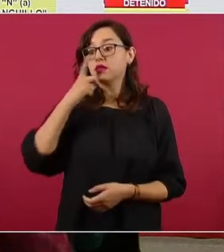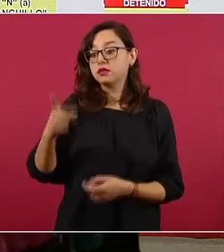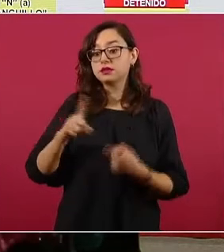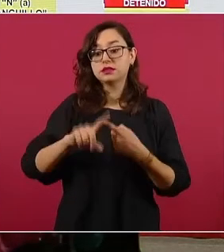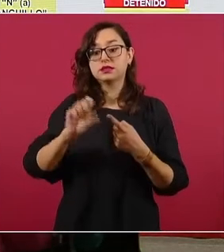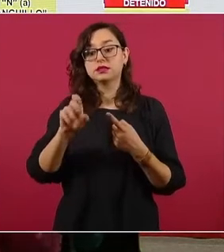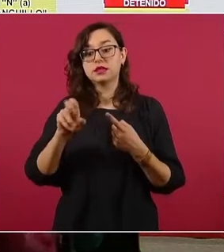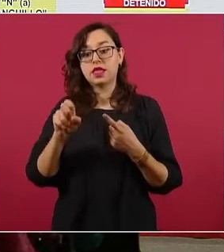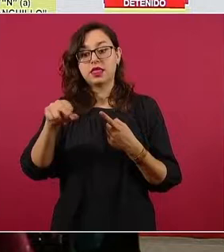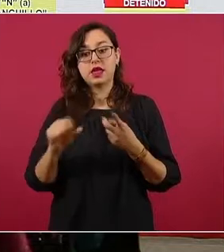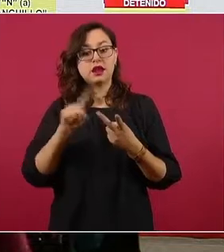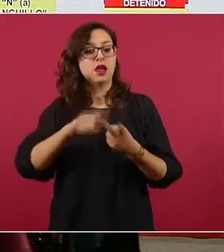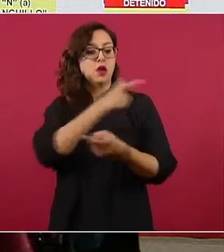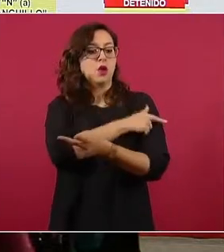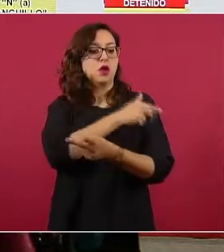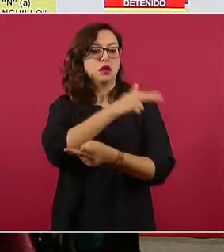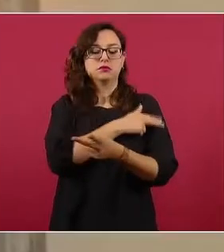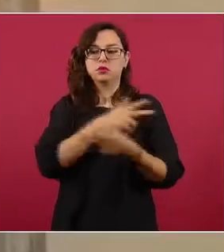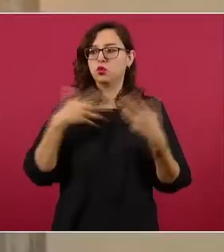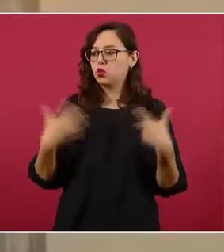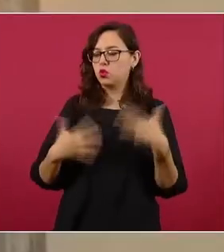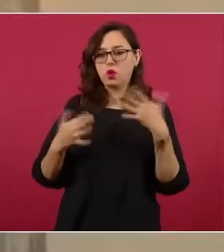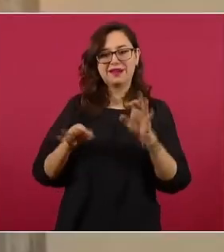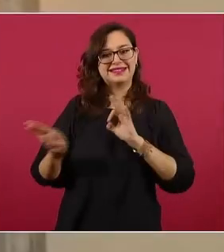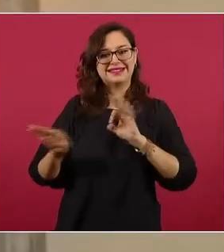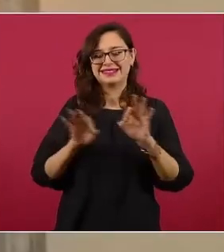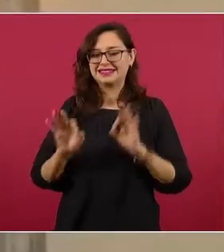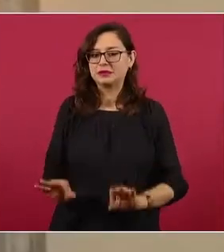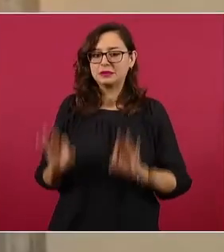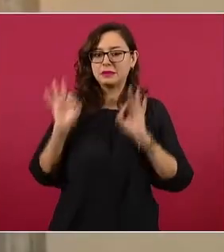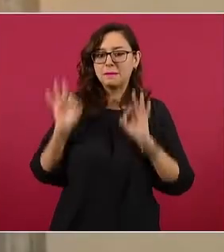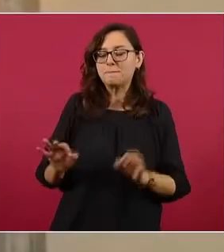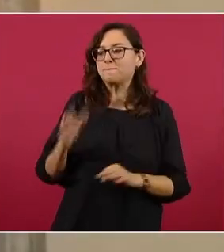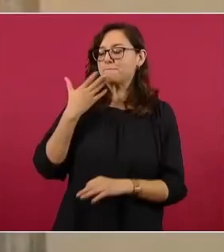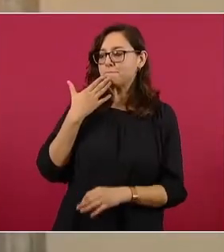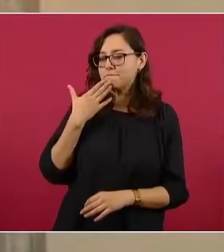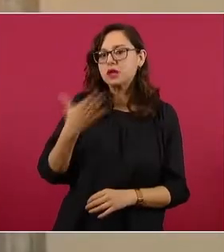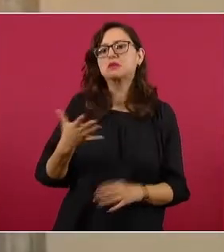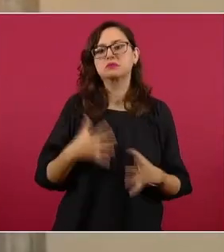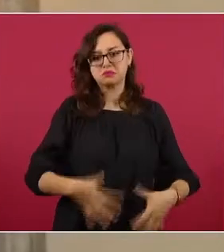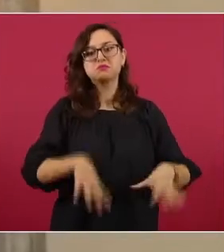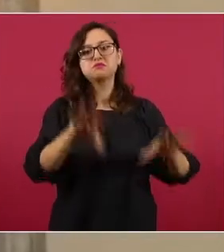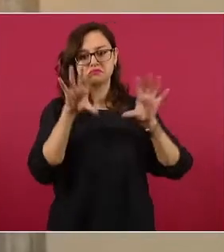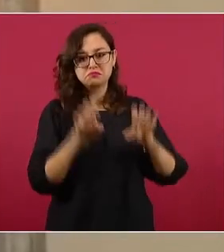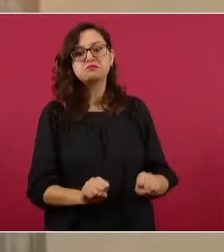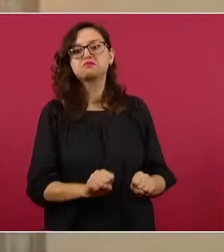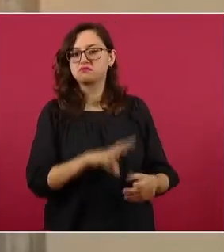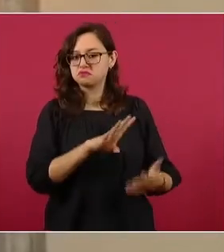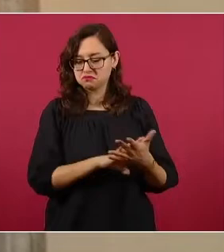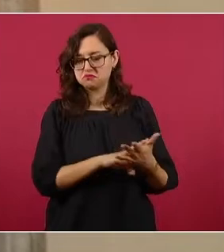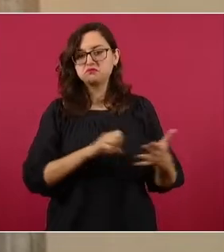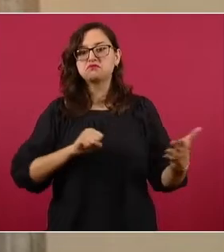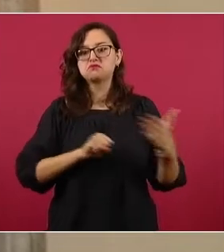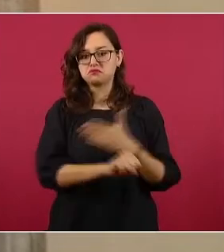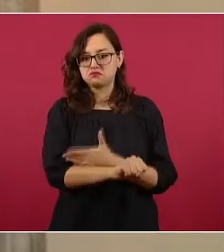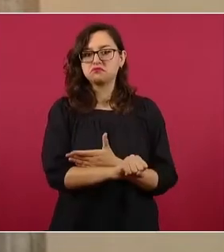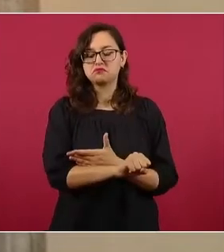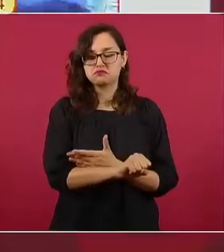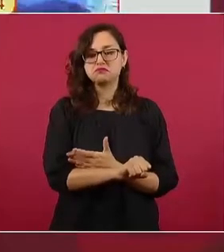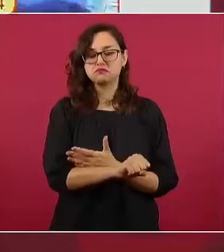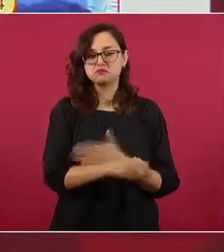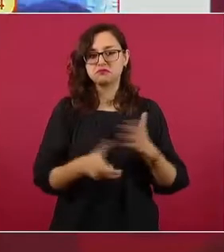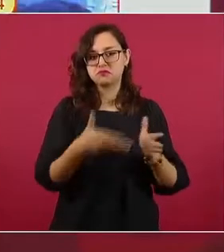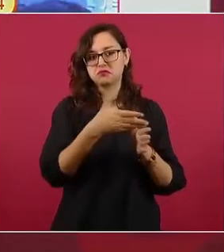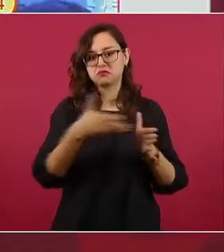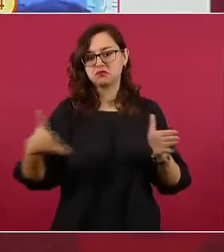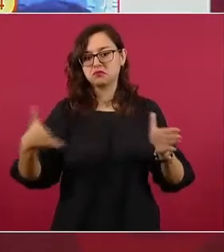ley del uso de la fuerza, donde incluso, no obstante estar en buen periodo de tiempo,